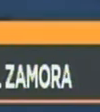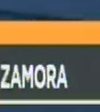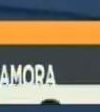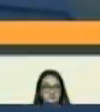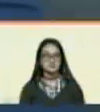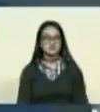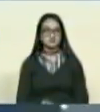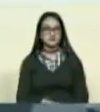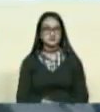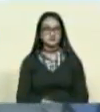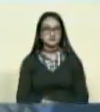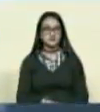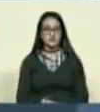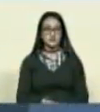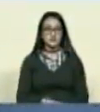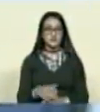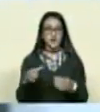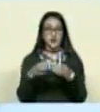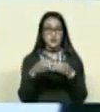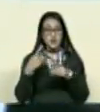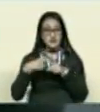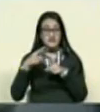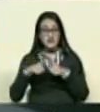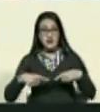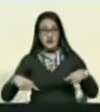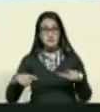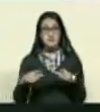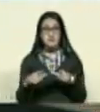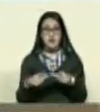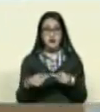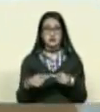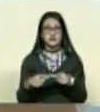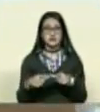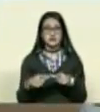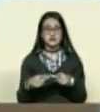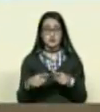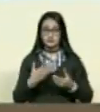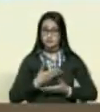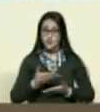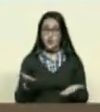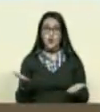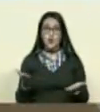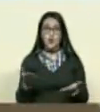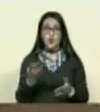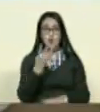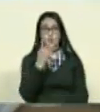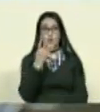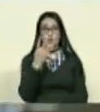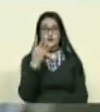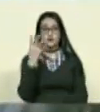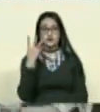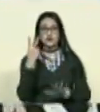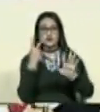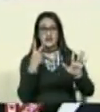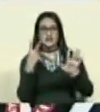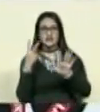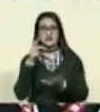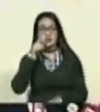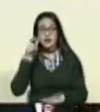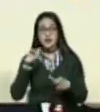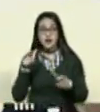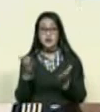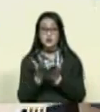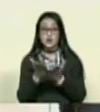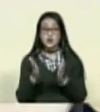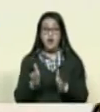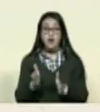Fuerza Armada Nacional Bolivariana. Los distintos espacios que han sido pues dispuestos para estos 477 cadetes, recordemos